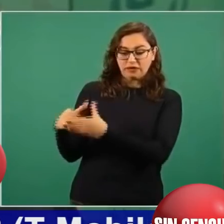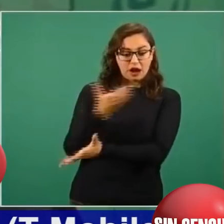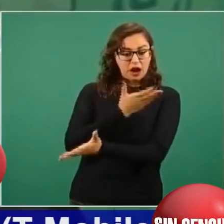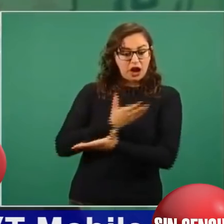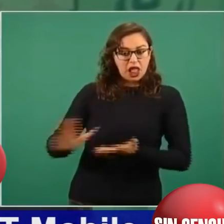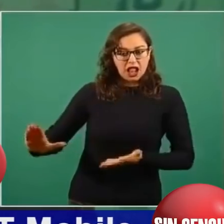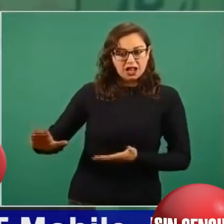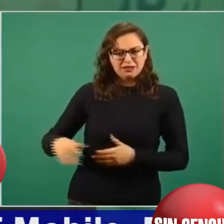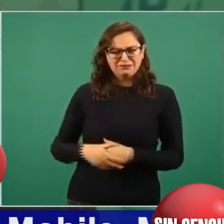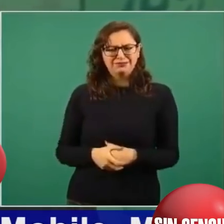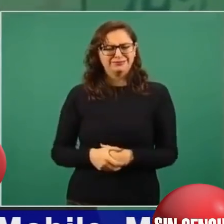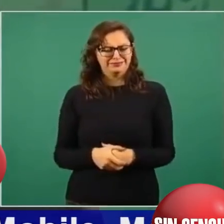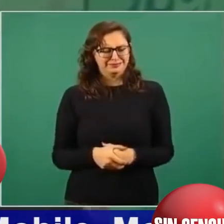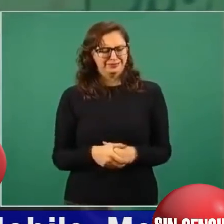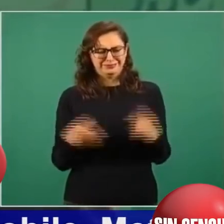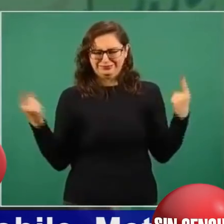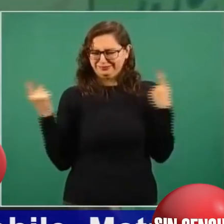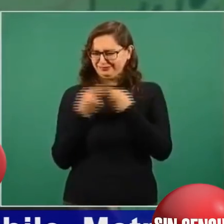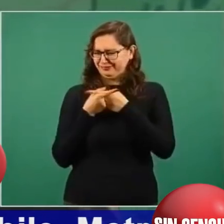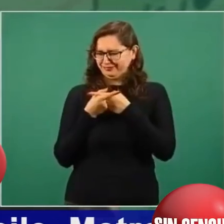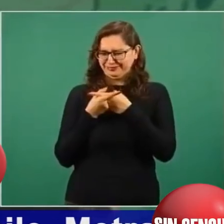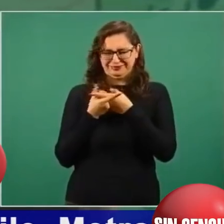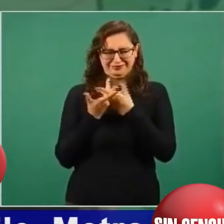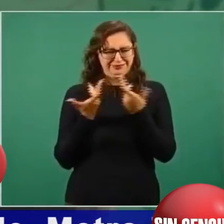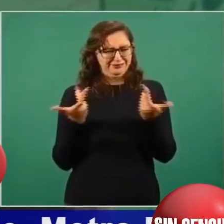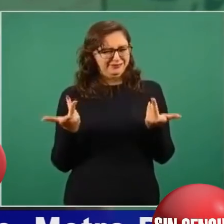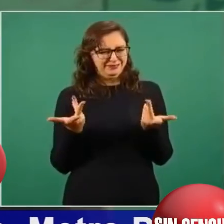¿Cómo mejorar la enseñanza